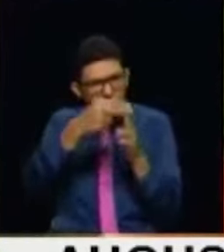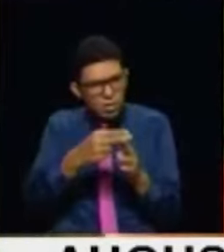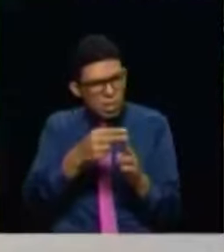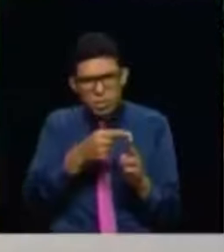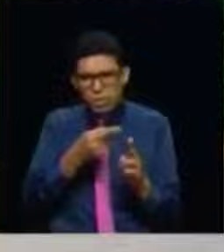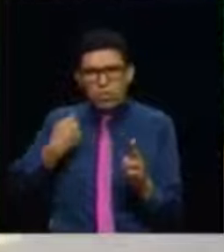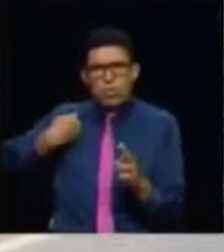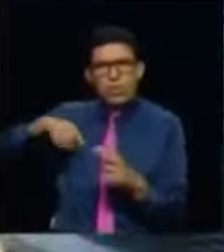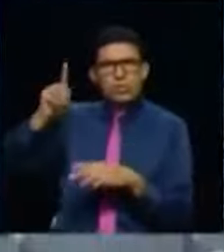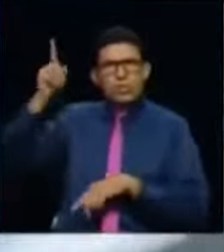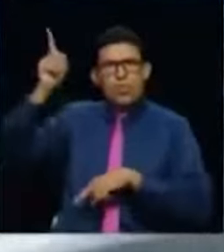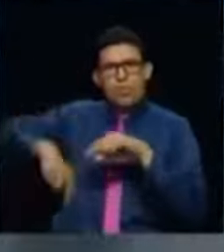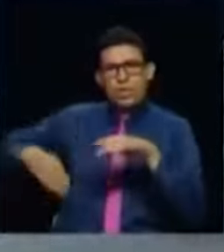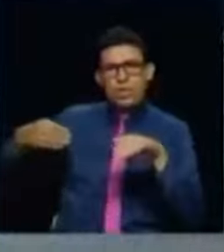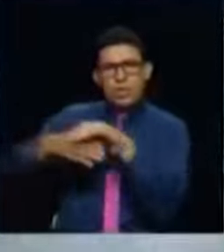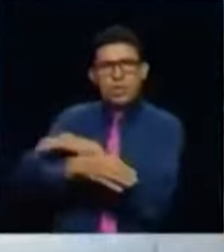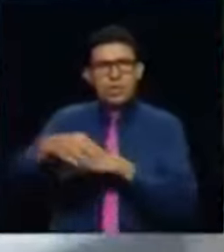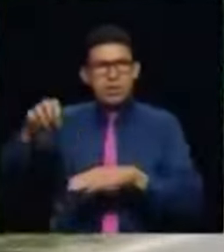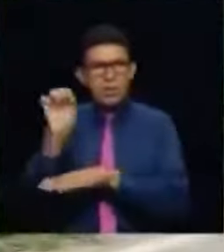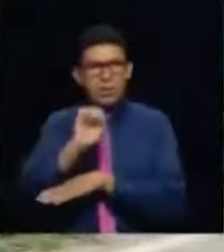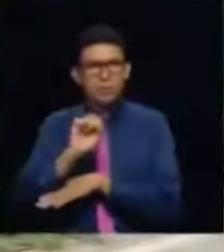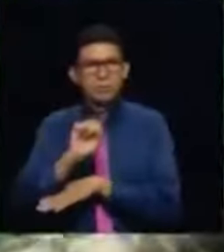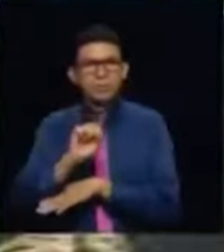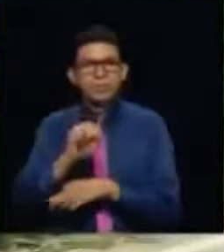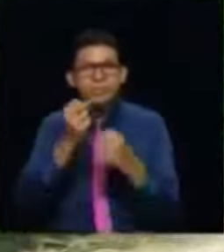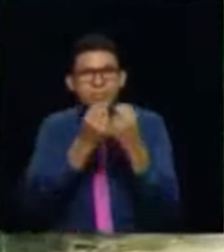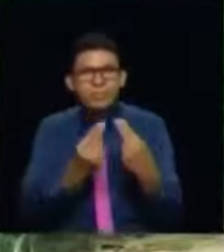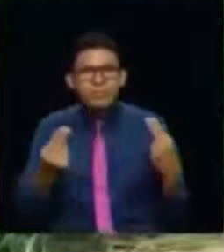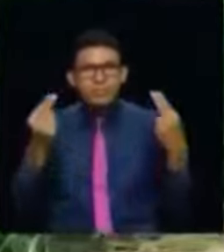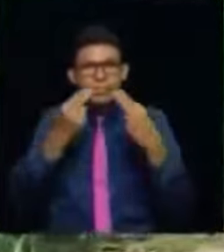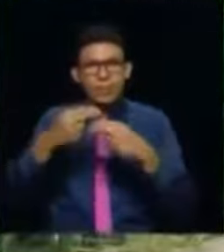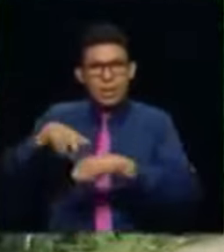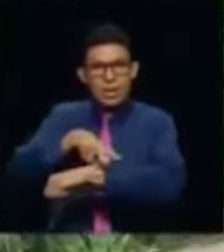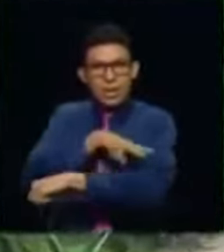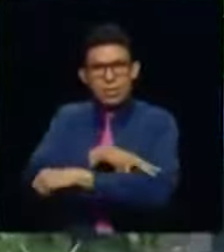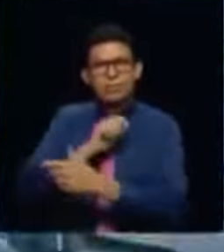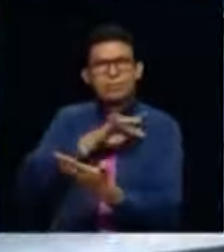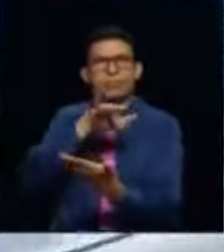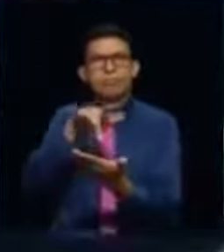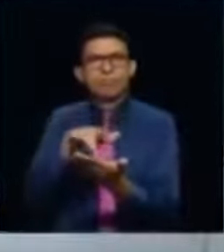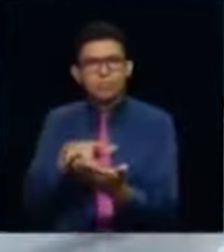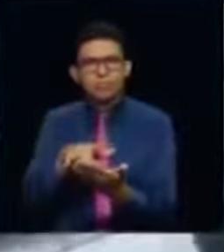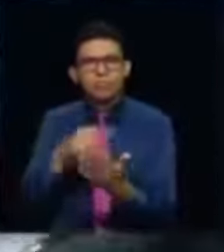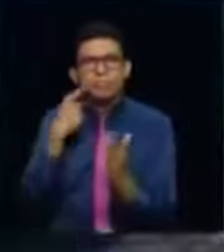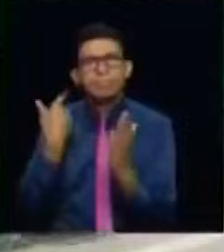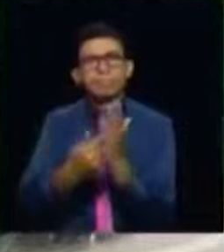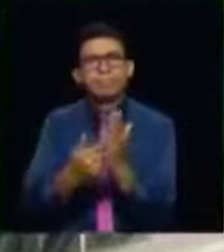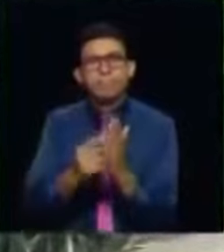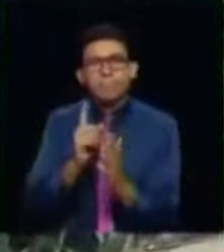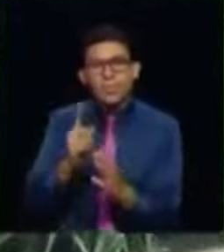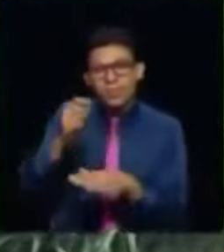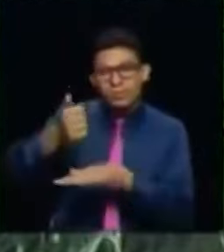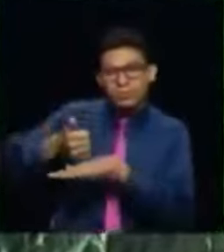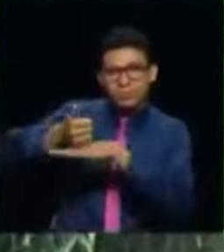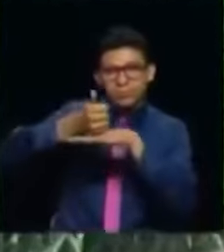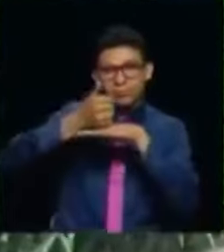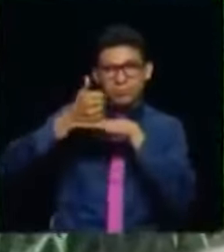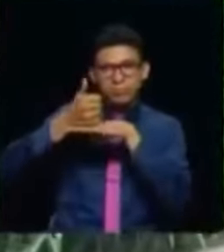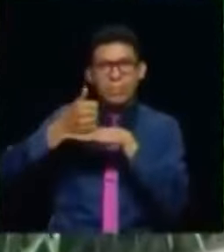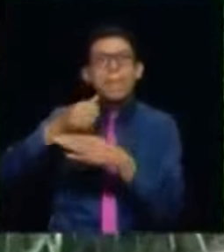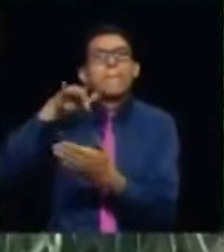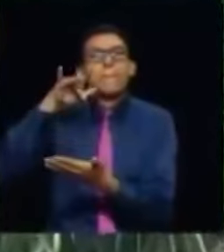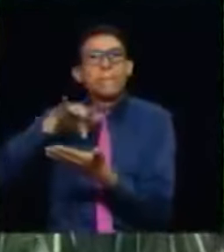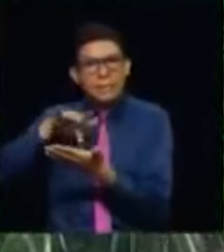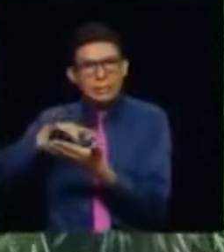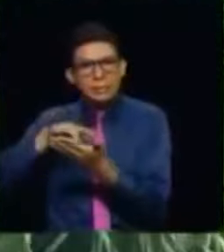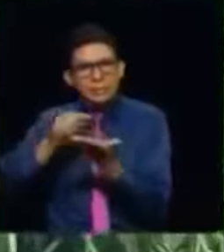vehículos. Delegados de las Naciones Unidas y de diferentes organismos llegaron a este lugar y se comprobó que estos cabecillas, aunque han participado